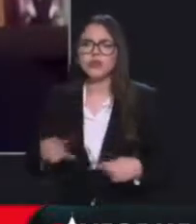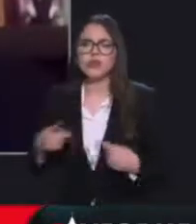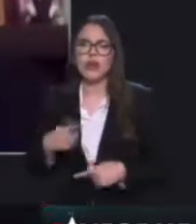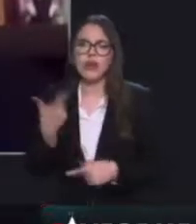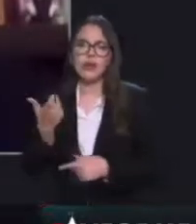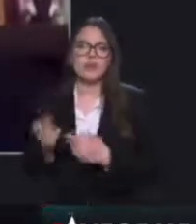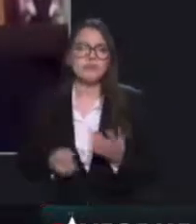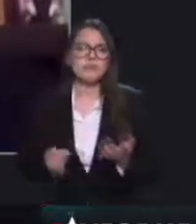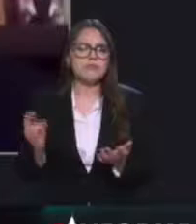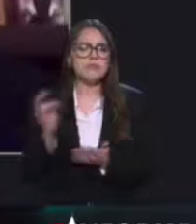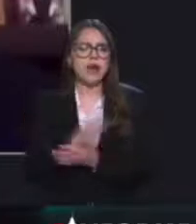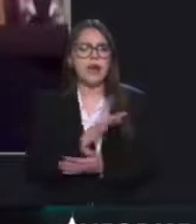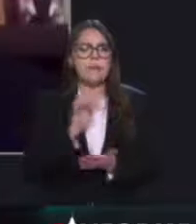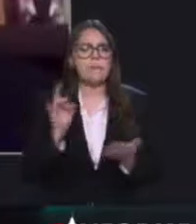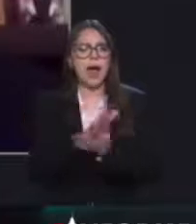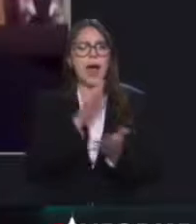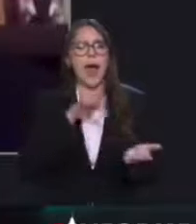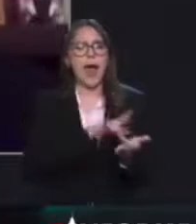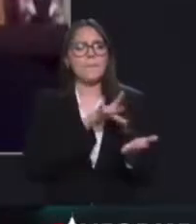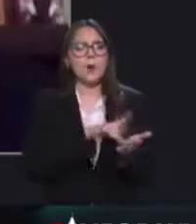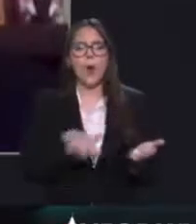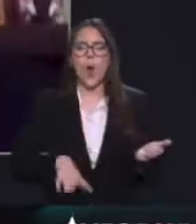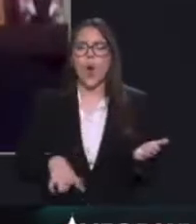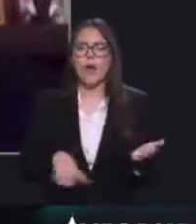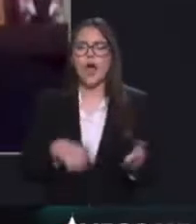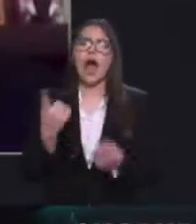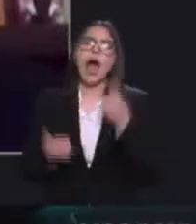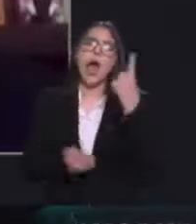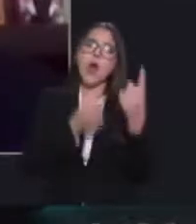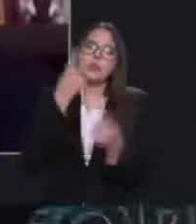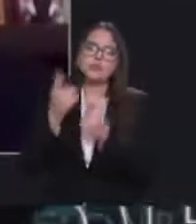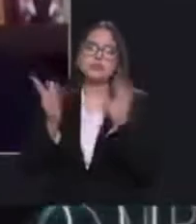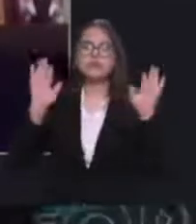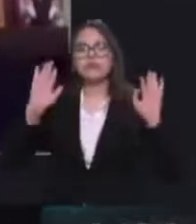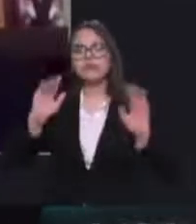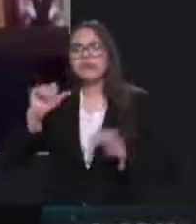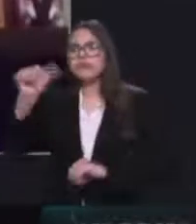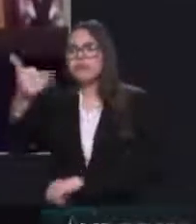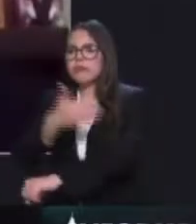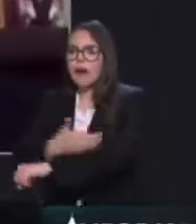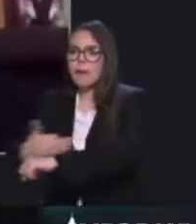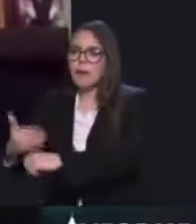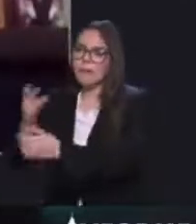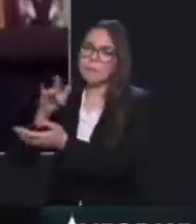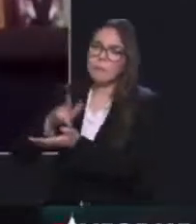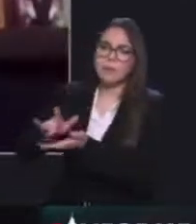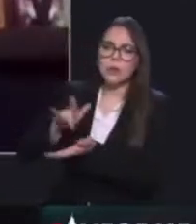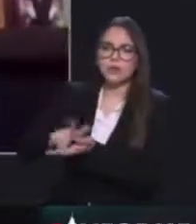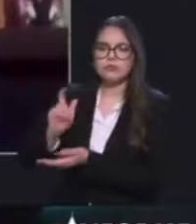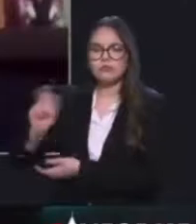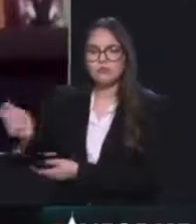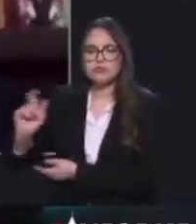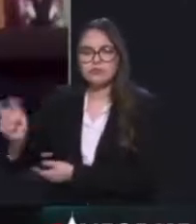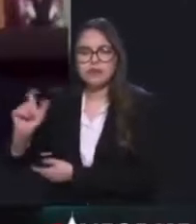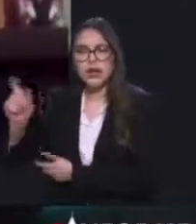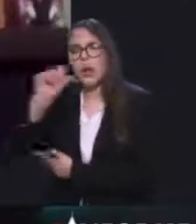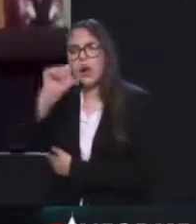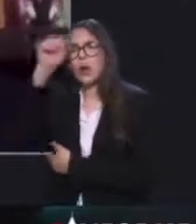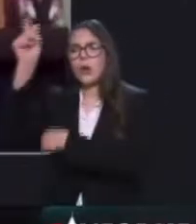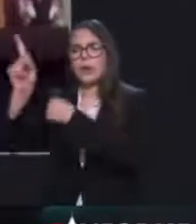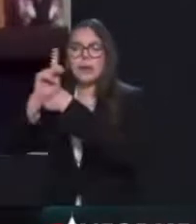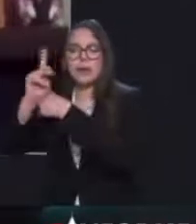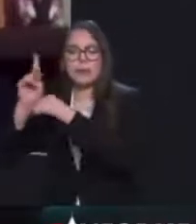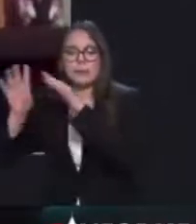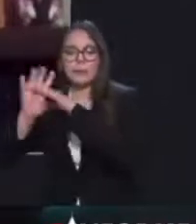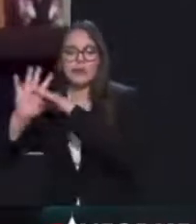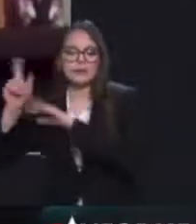pues las principales son de gobierno y algunas otras que reciben las familias de sus, pues de familiares migrantes. Ahí